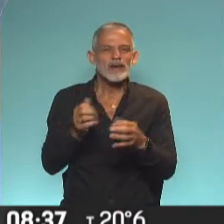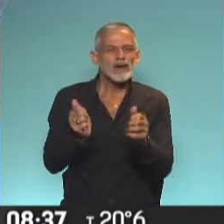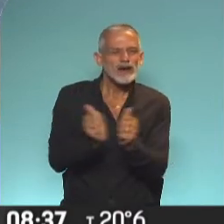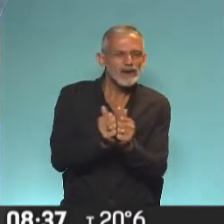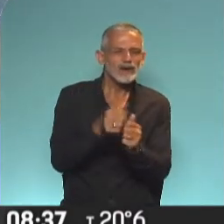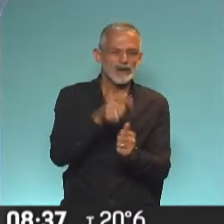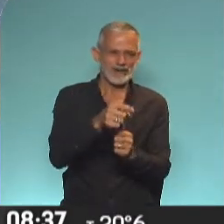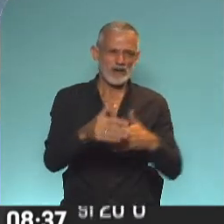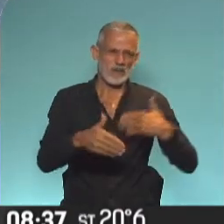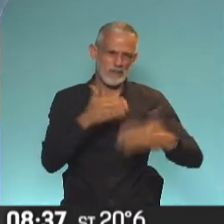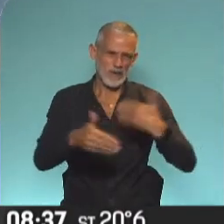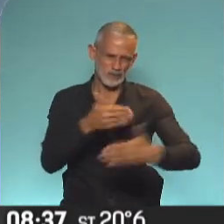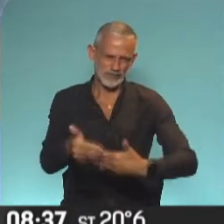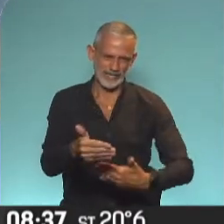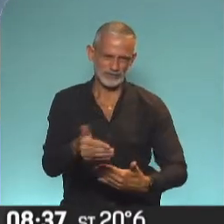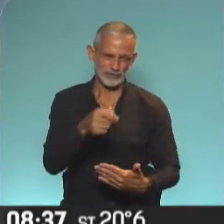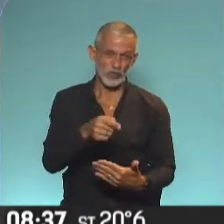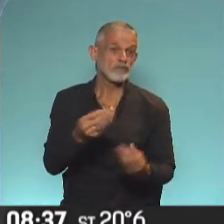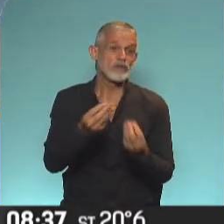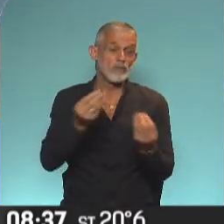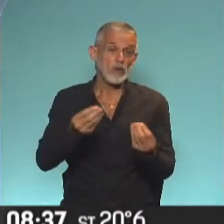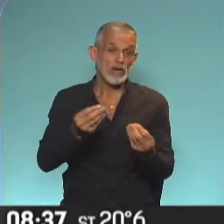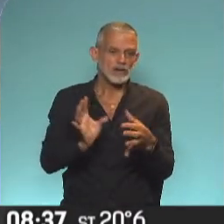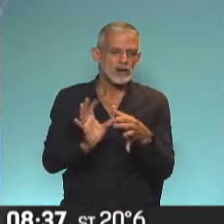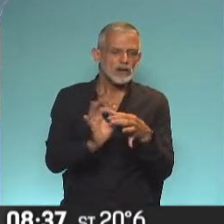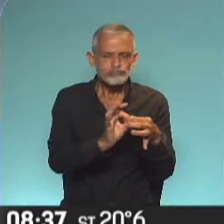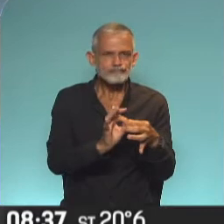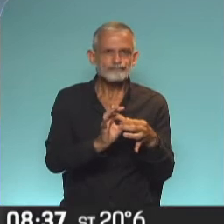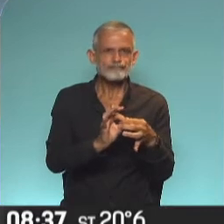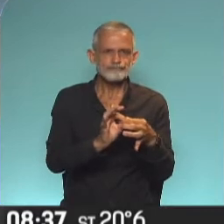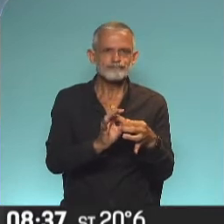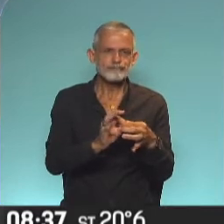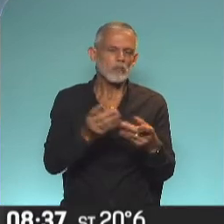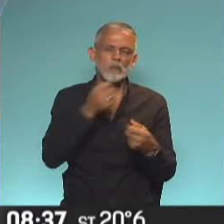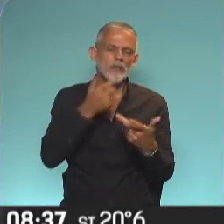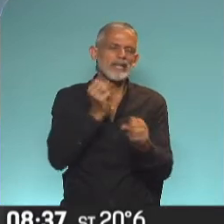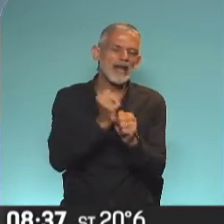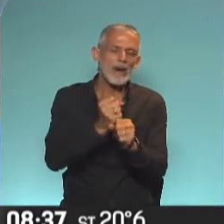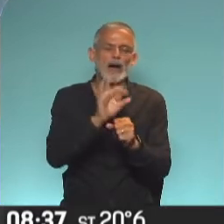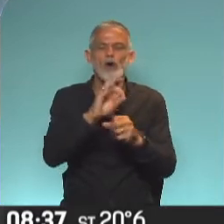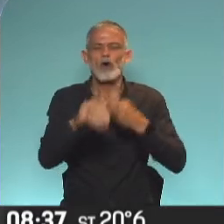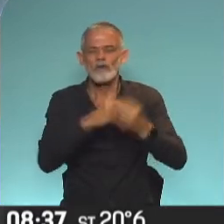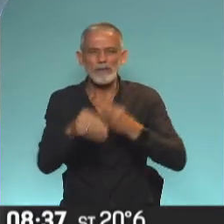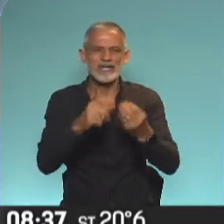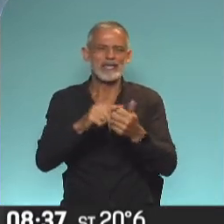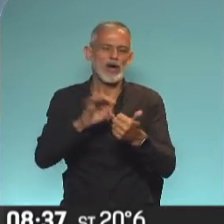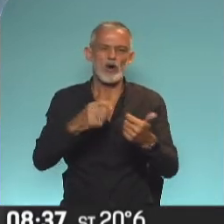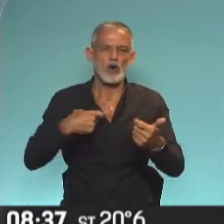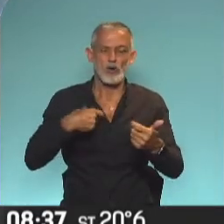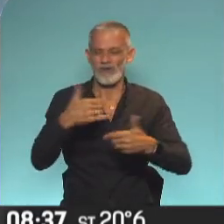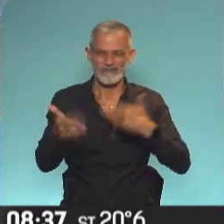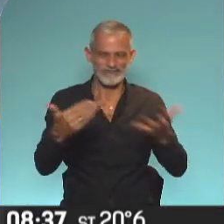acompañe ese proceso, es imprescindible porque los vínculos cercanos, ya sea laborales, familiares, comunitarios,